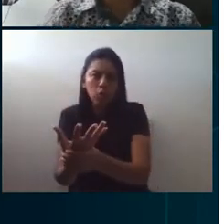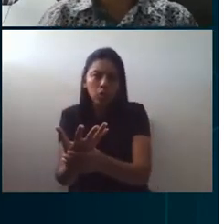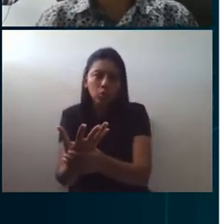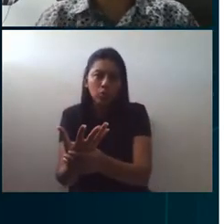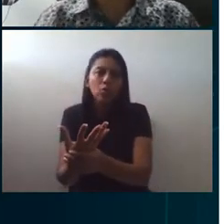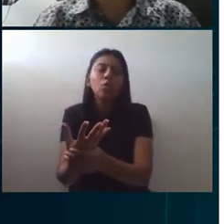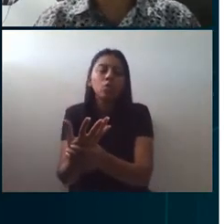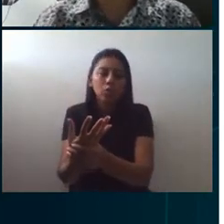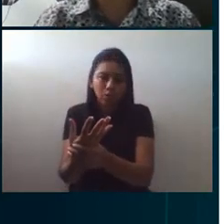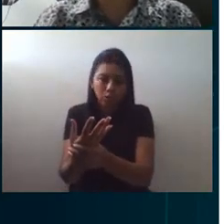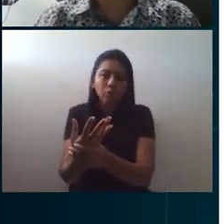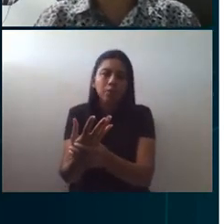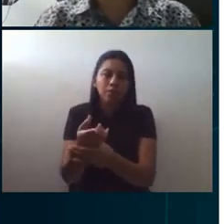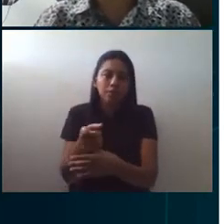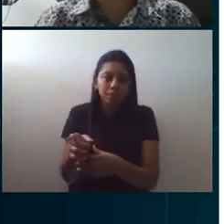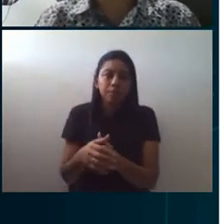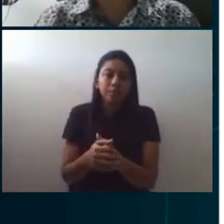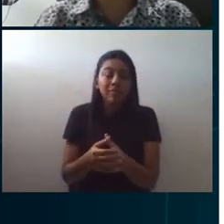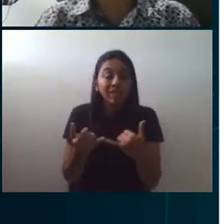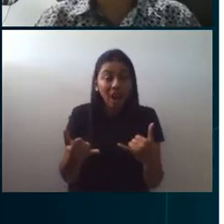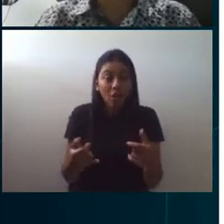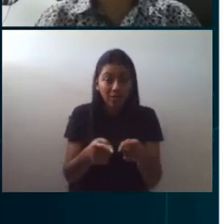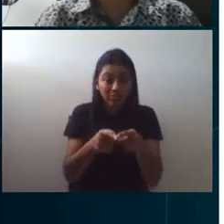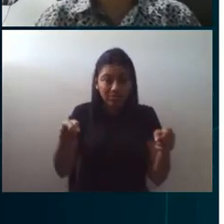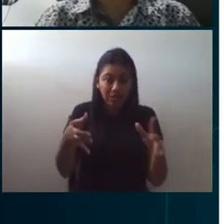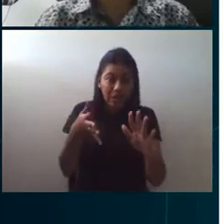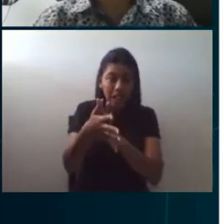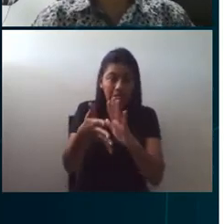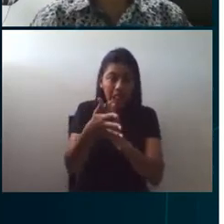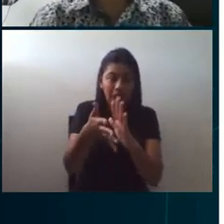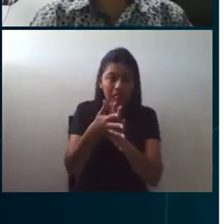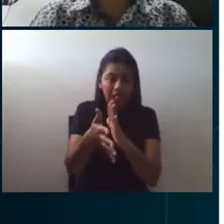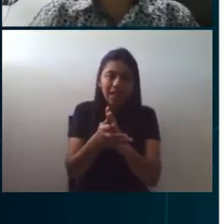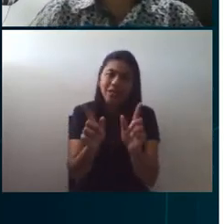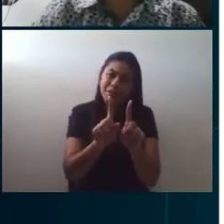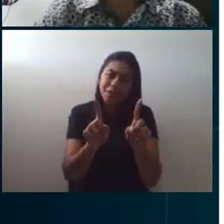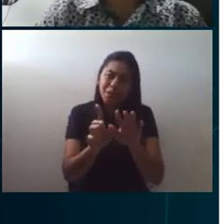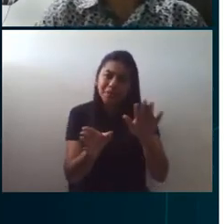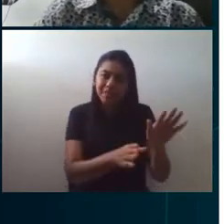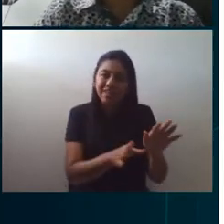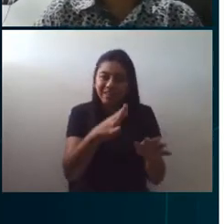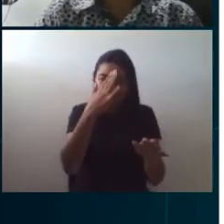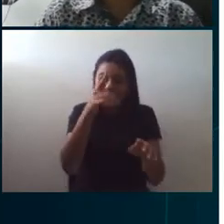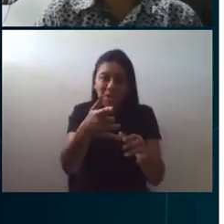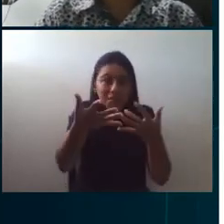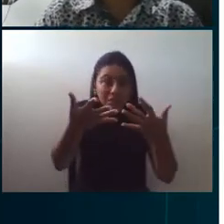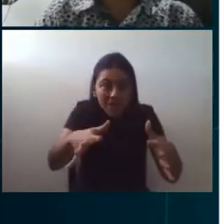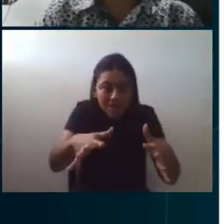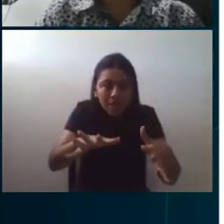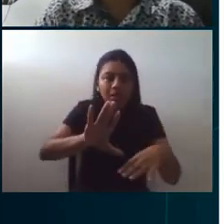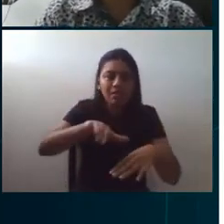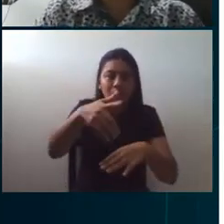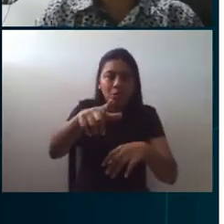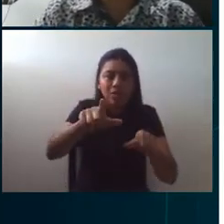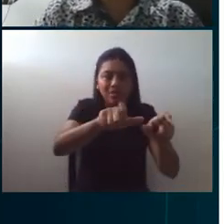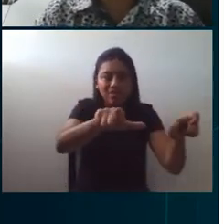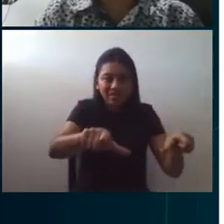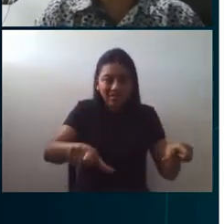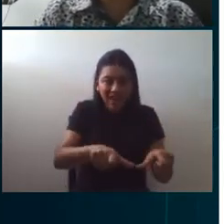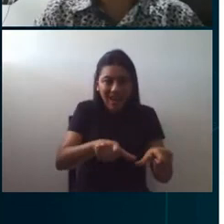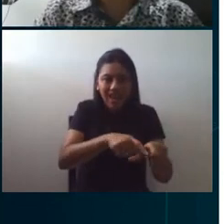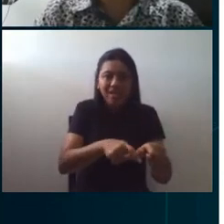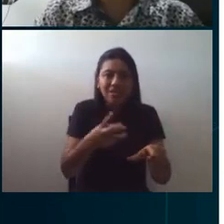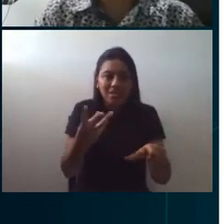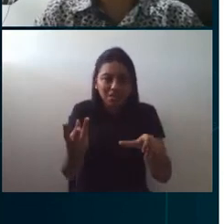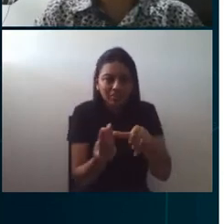café posterior les puedo hablar un poquitico más de estos tres algoritmos de aprendizaje automático para contarles ya exactamente qué fue lo que se hizo con